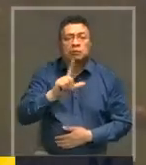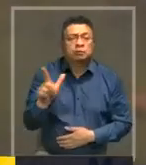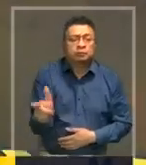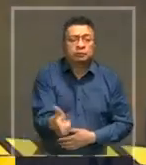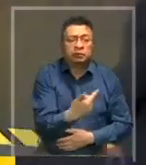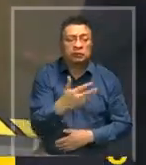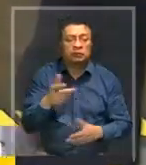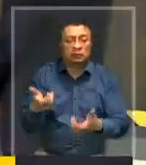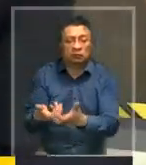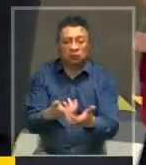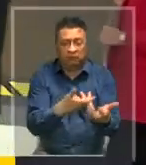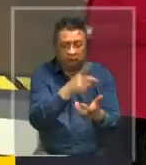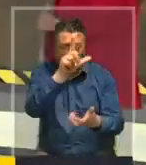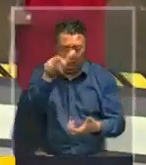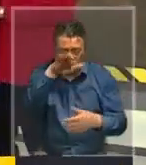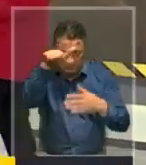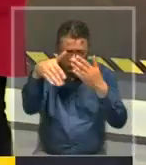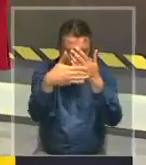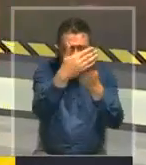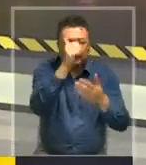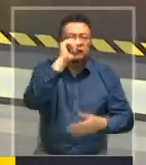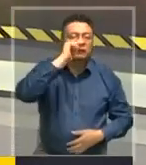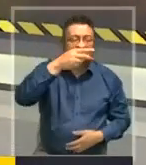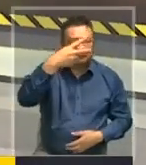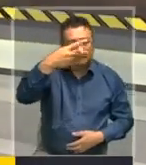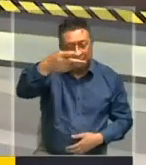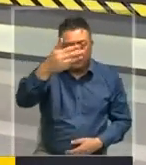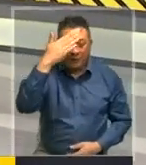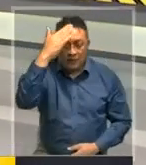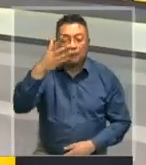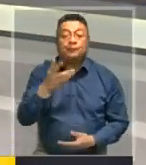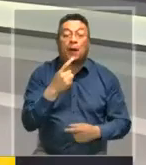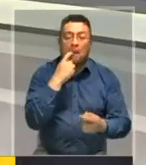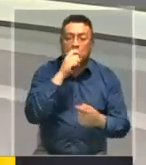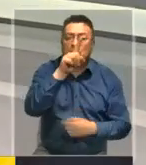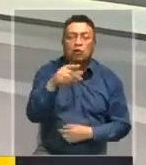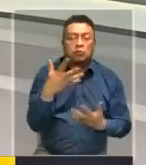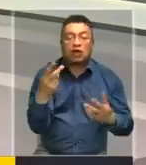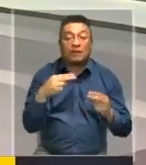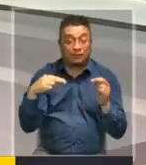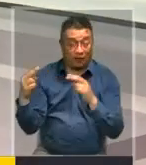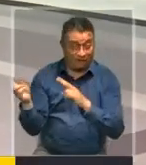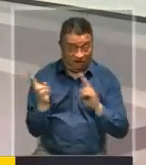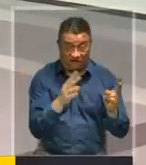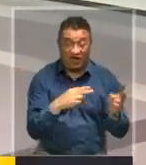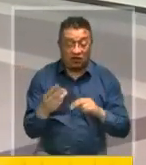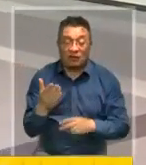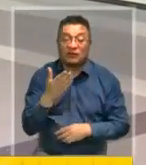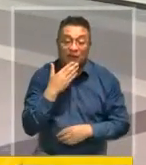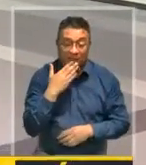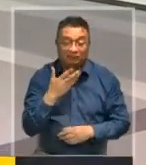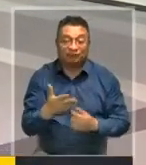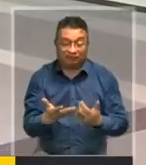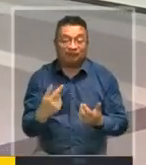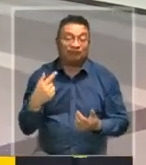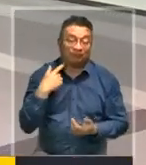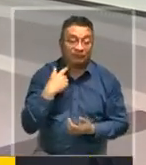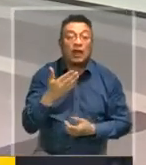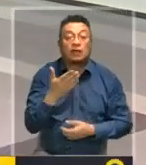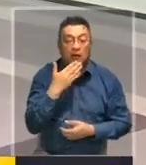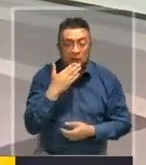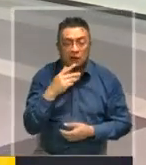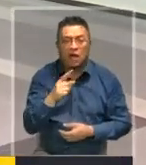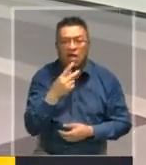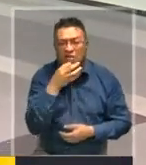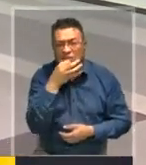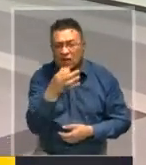apagarse esto? Durante la tarde entregaron un informe, aquí va la pregunta, donde los vientos estaban jugando lo propio y también se hablaba de combustible. A